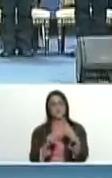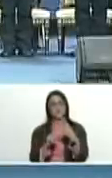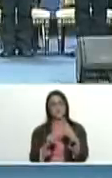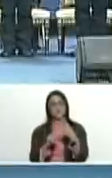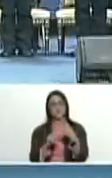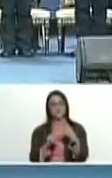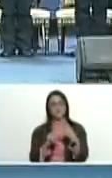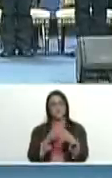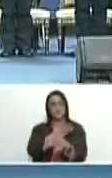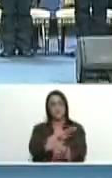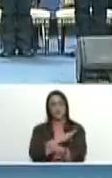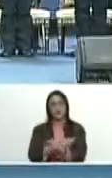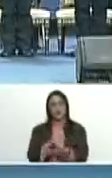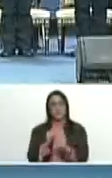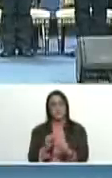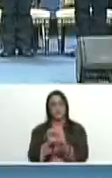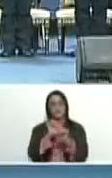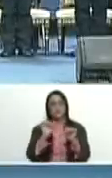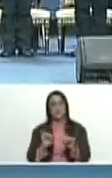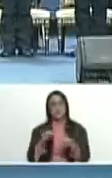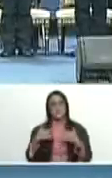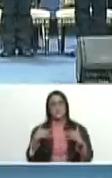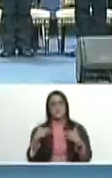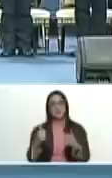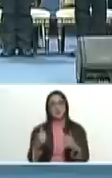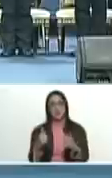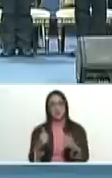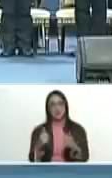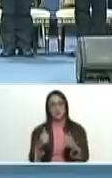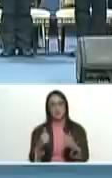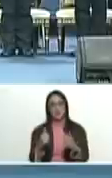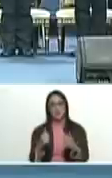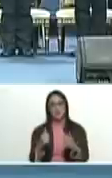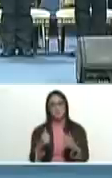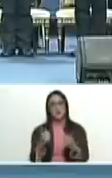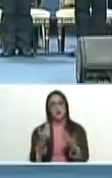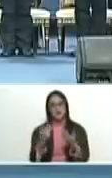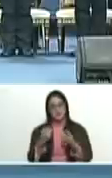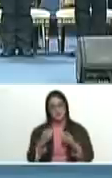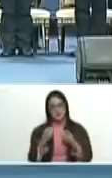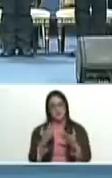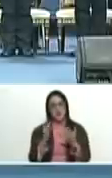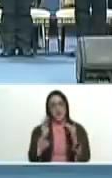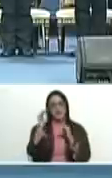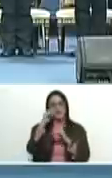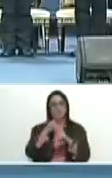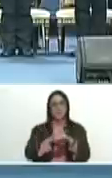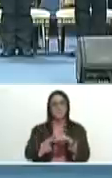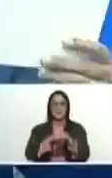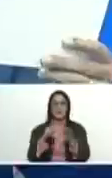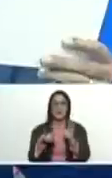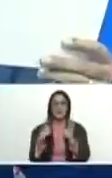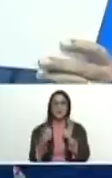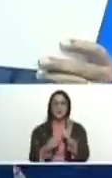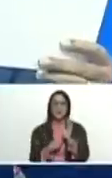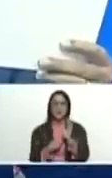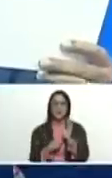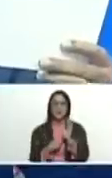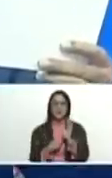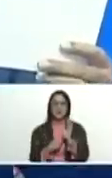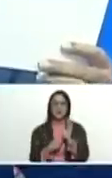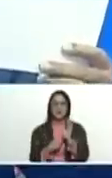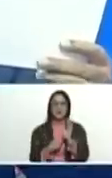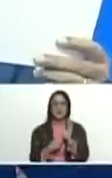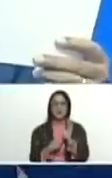el fortalecimiento del sistema de salud para garantizar la atención médica integral